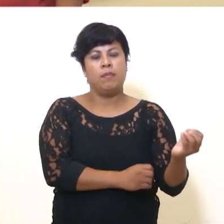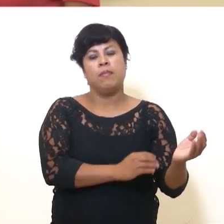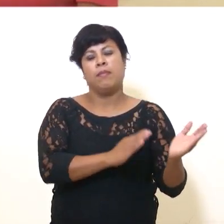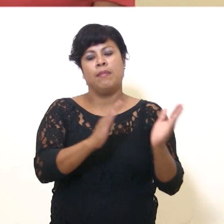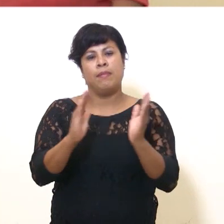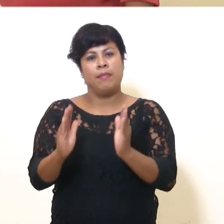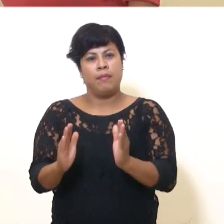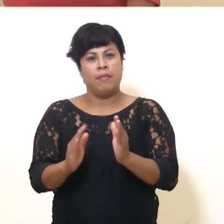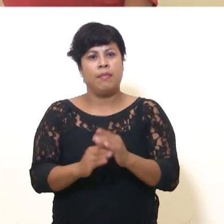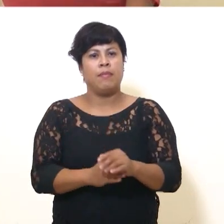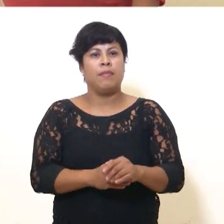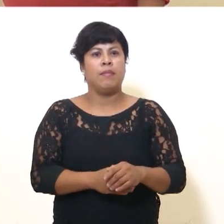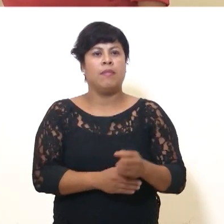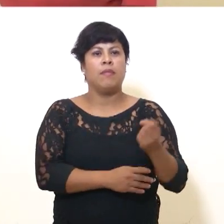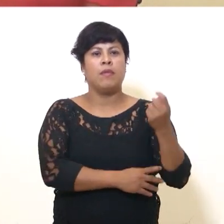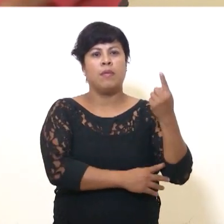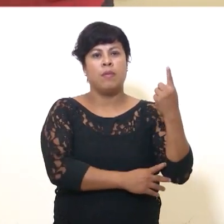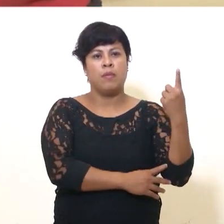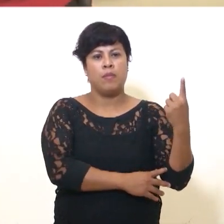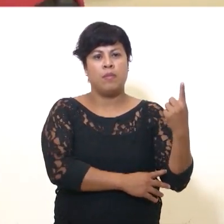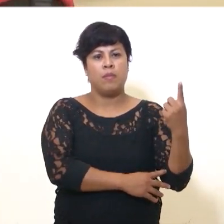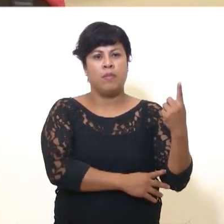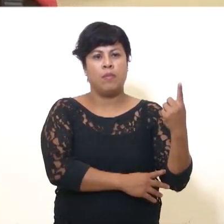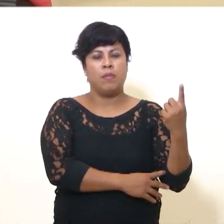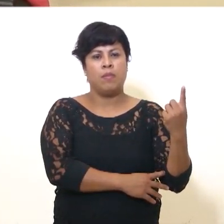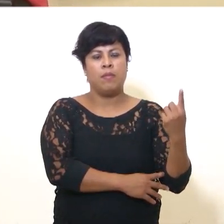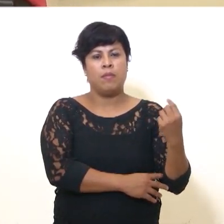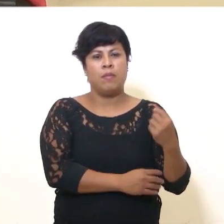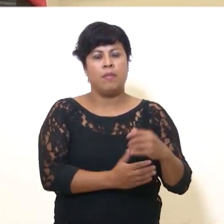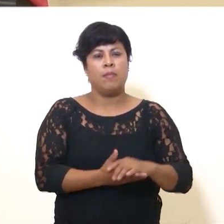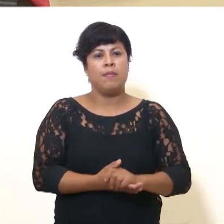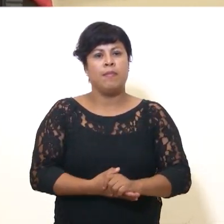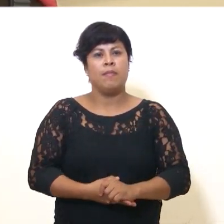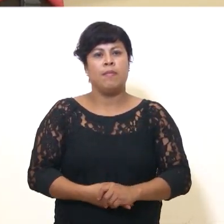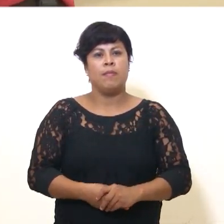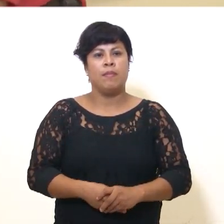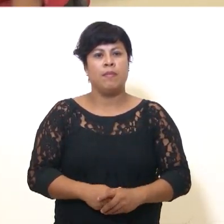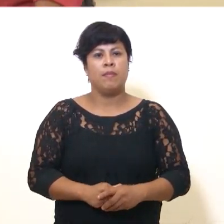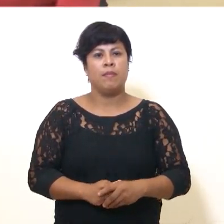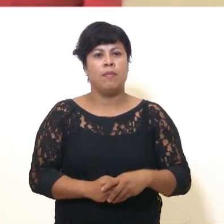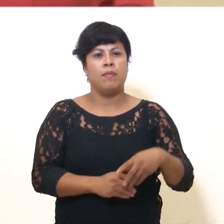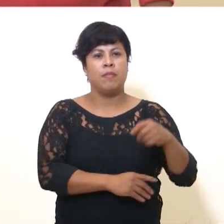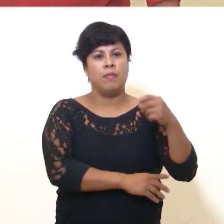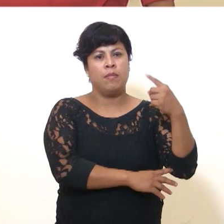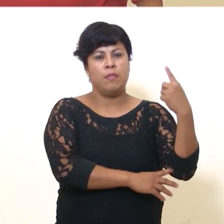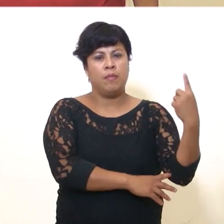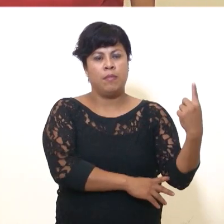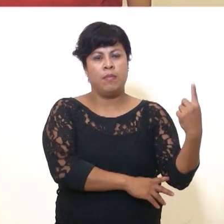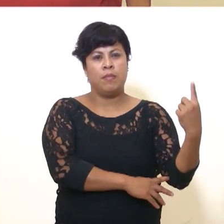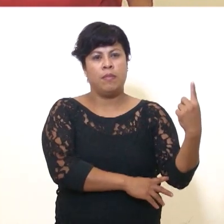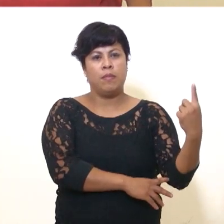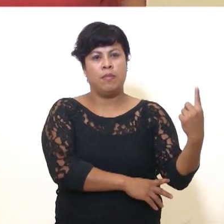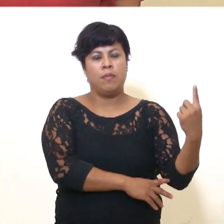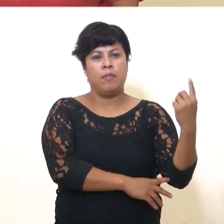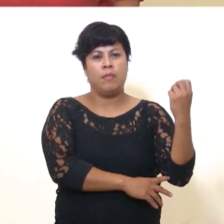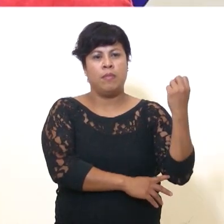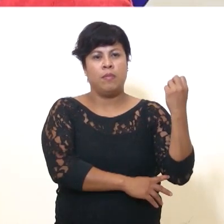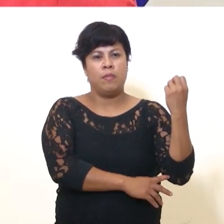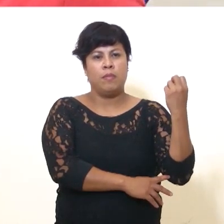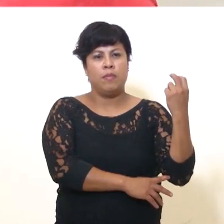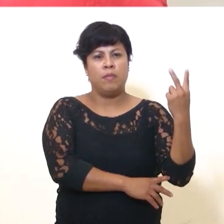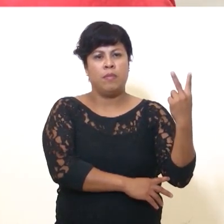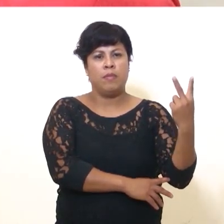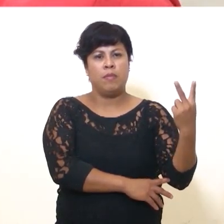2. Ahora vamos a contar aquí, que no queda bien pegadito, ahora sí ya. Contamos